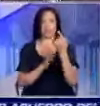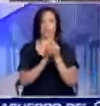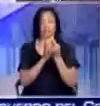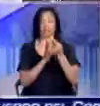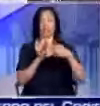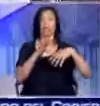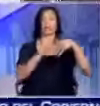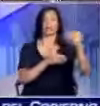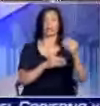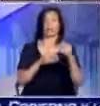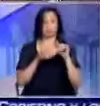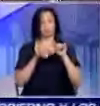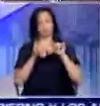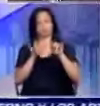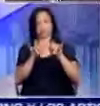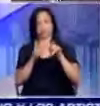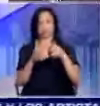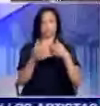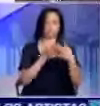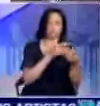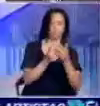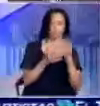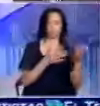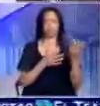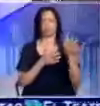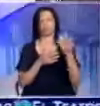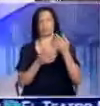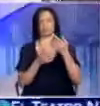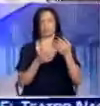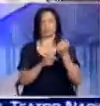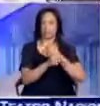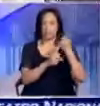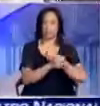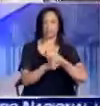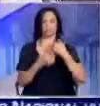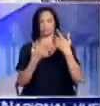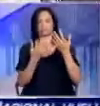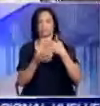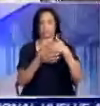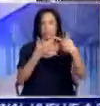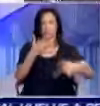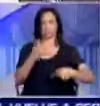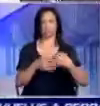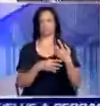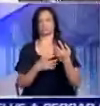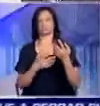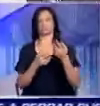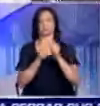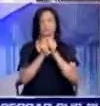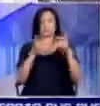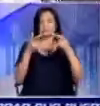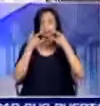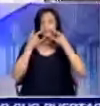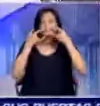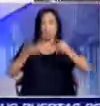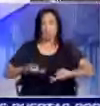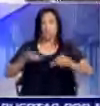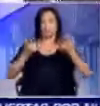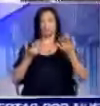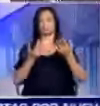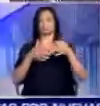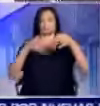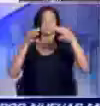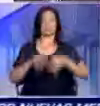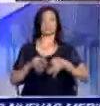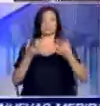en la calle dándole para arriba y para abajo bregando trabajando mucho sin mascarilla porque ya las